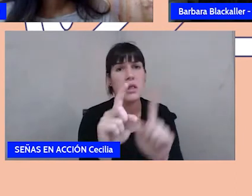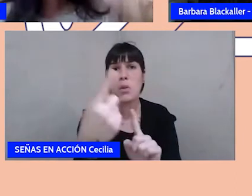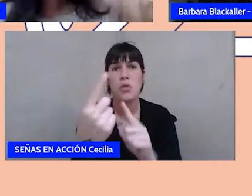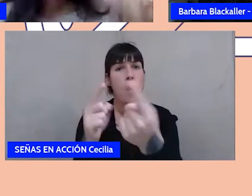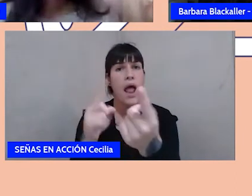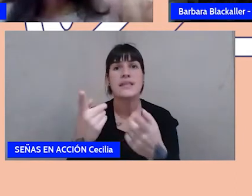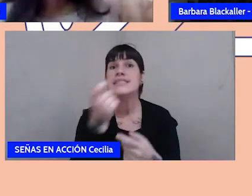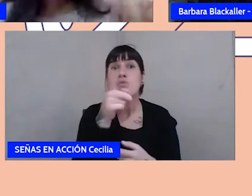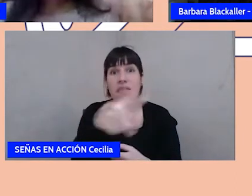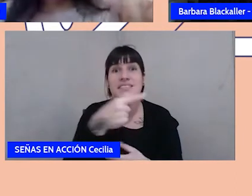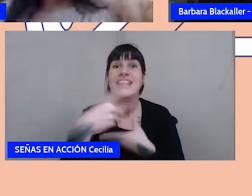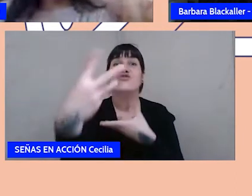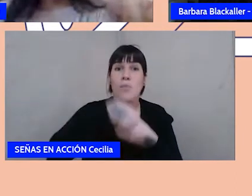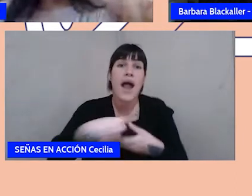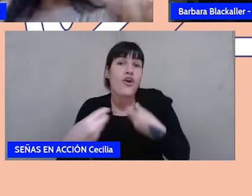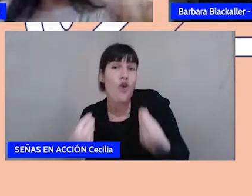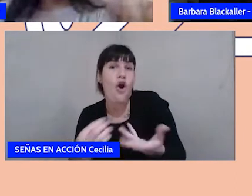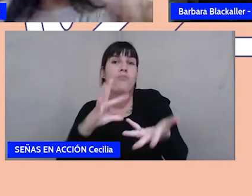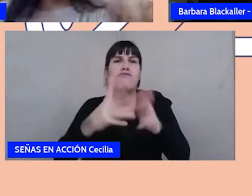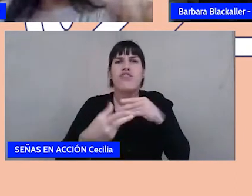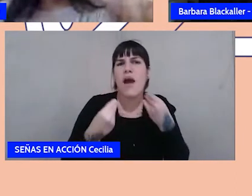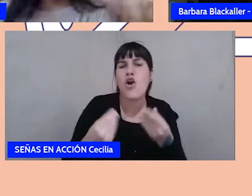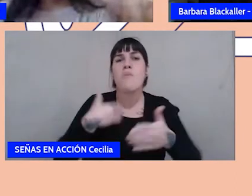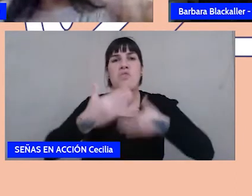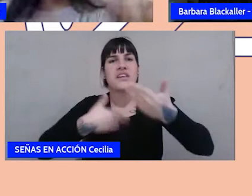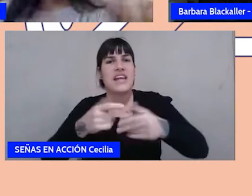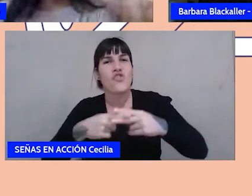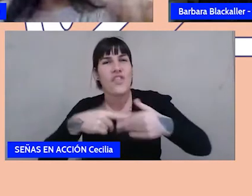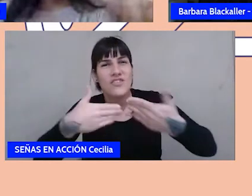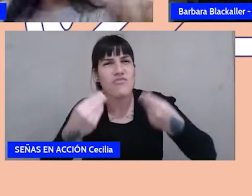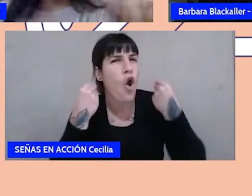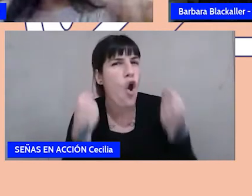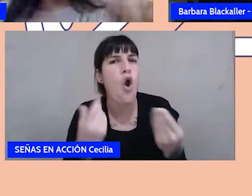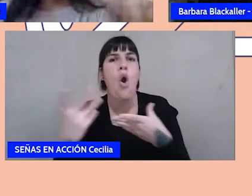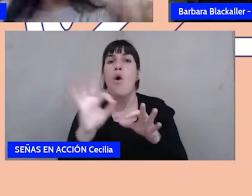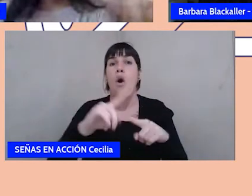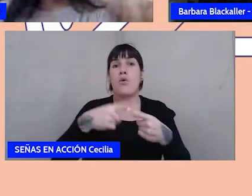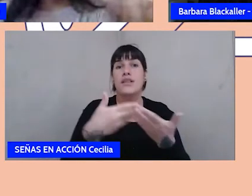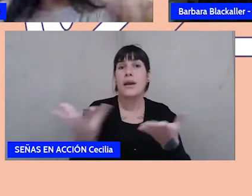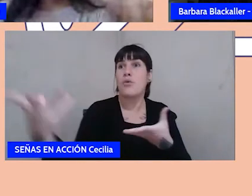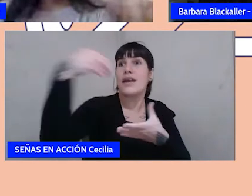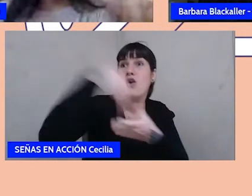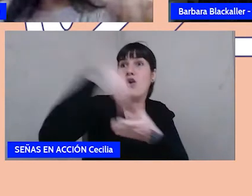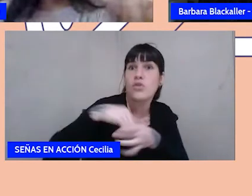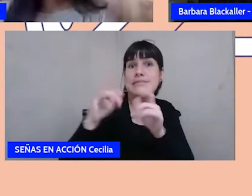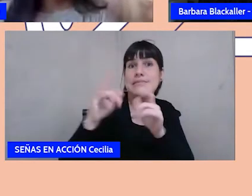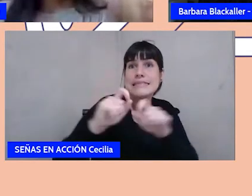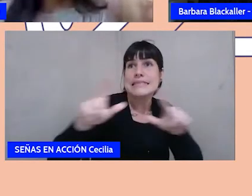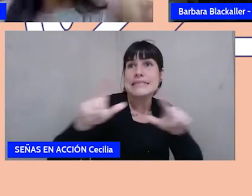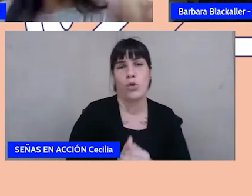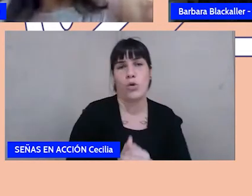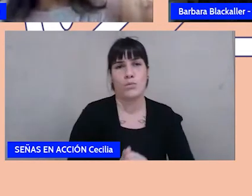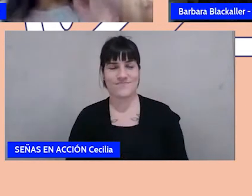para el desarrollo de tecnologías o para la implementación de política pública o política social. De